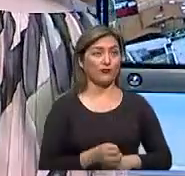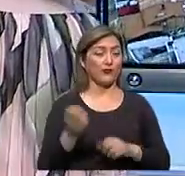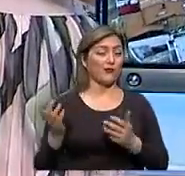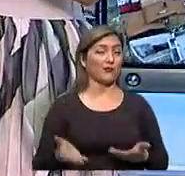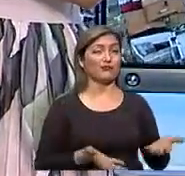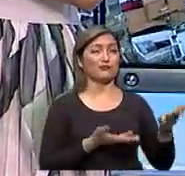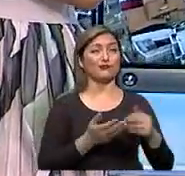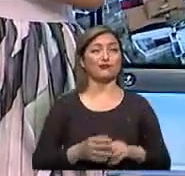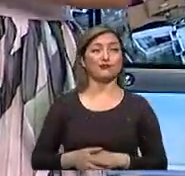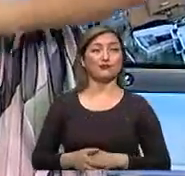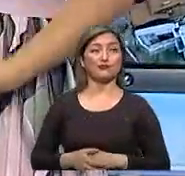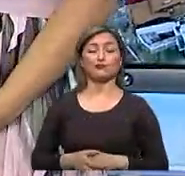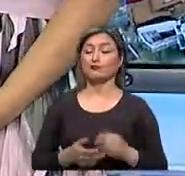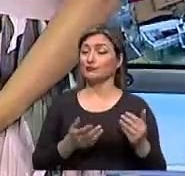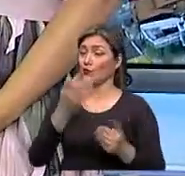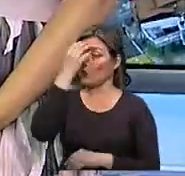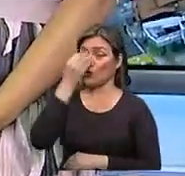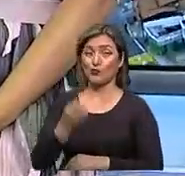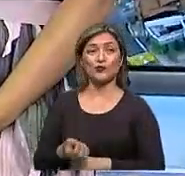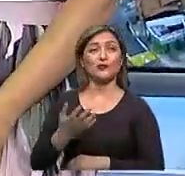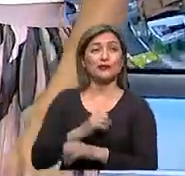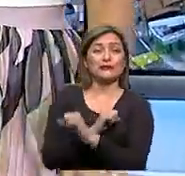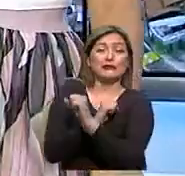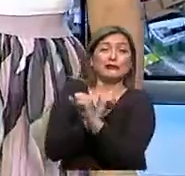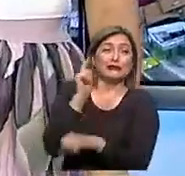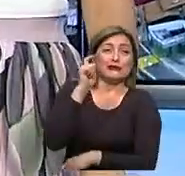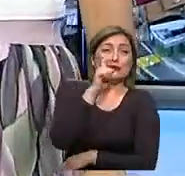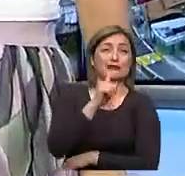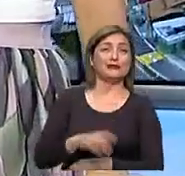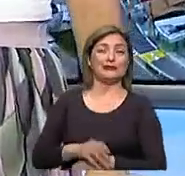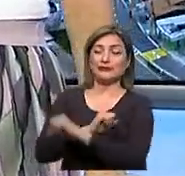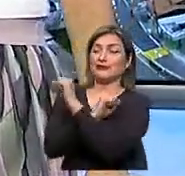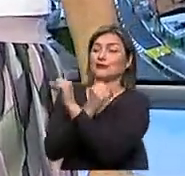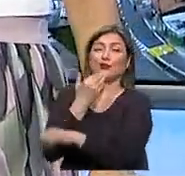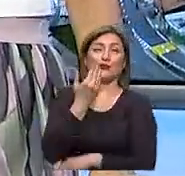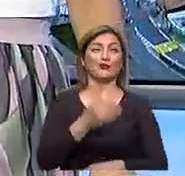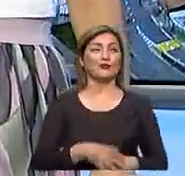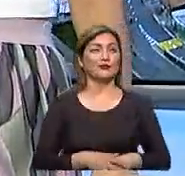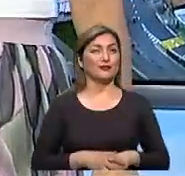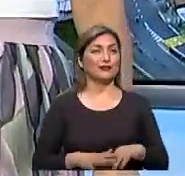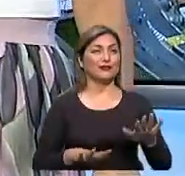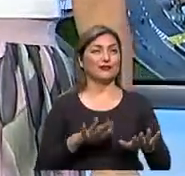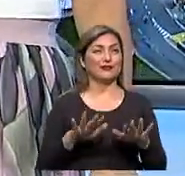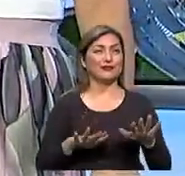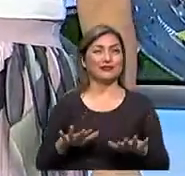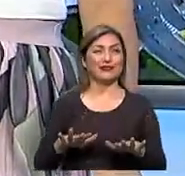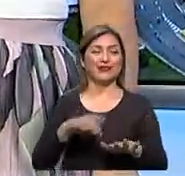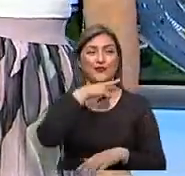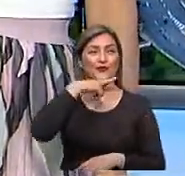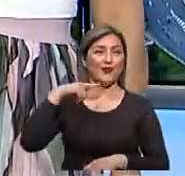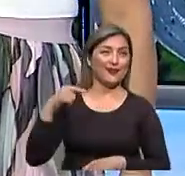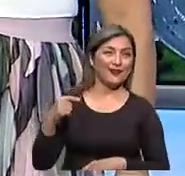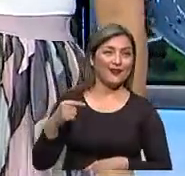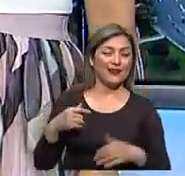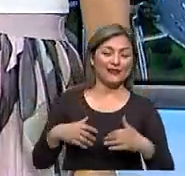bienvenida. Buenos días. Sí que me costó la levantada. ¿Cómo amanece? Bien, ¿usted qué tal? También ahí un poquito trastocada por lo del feriado, me no